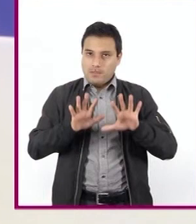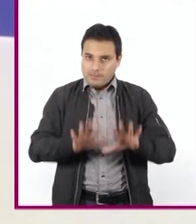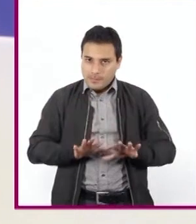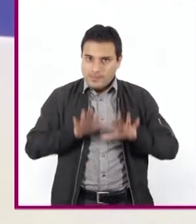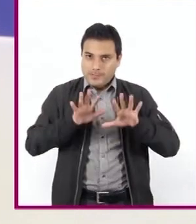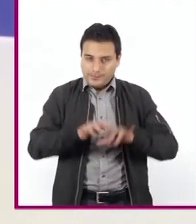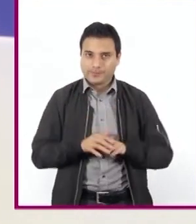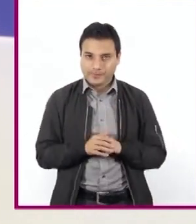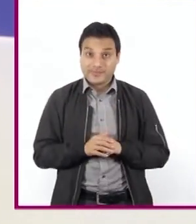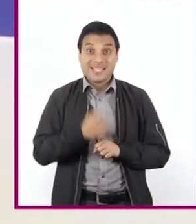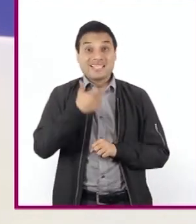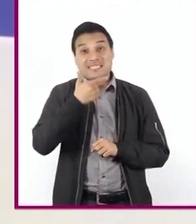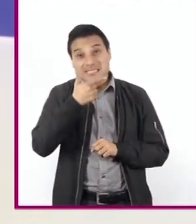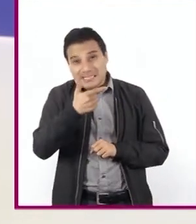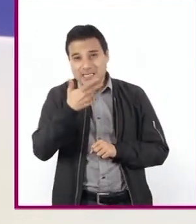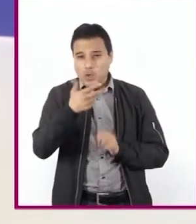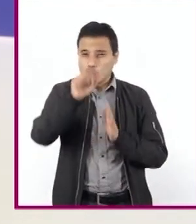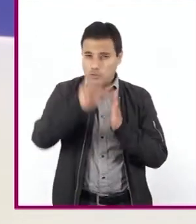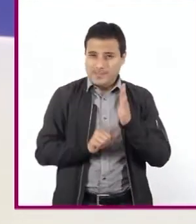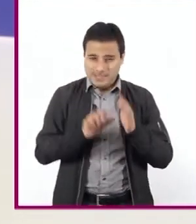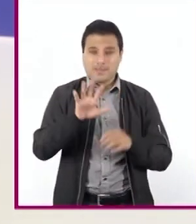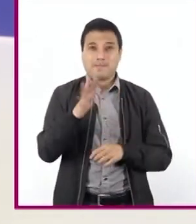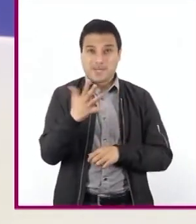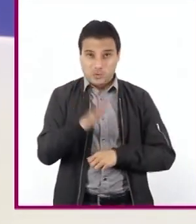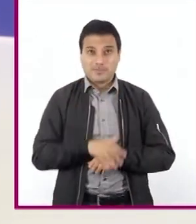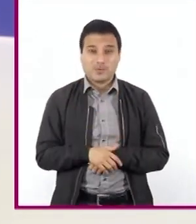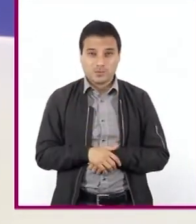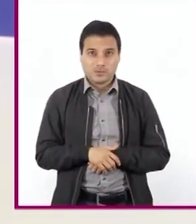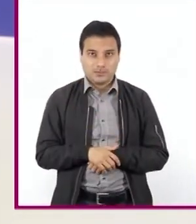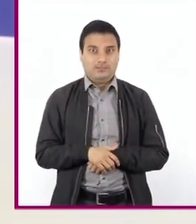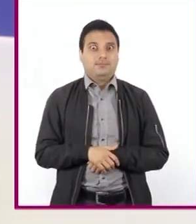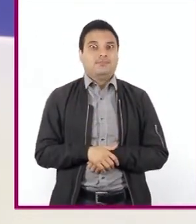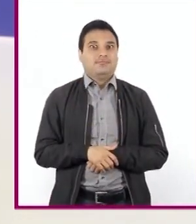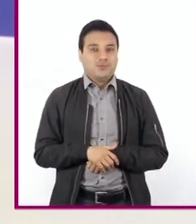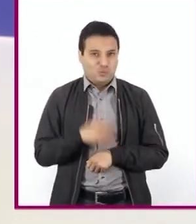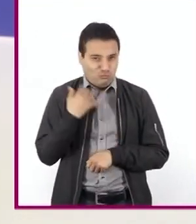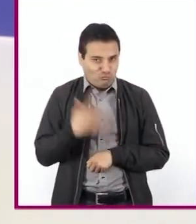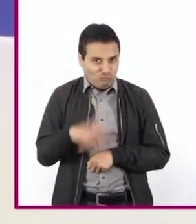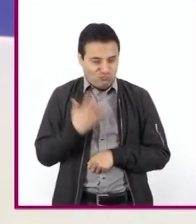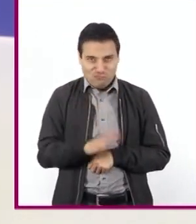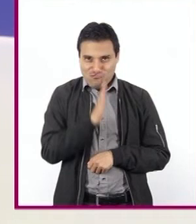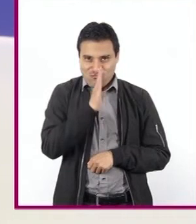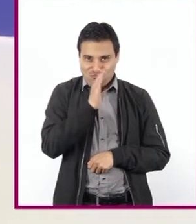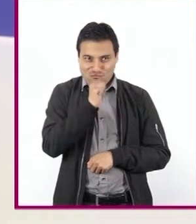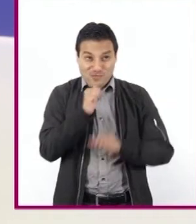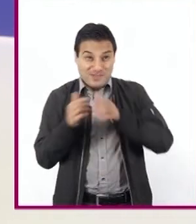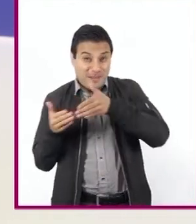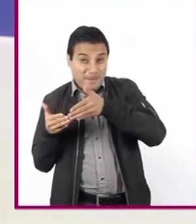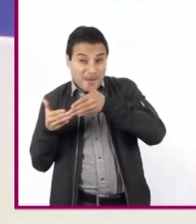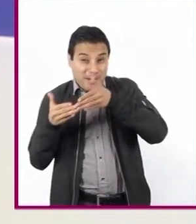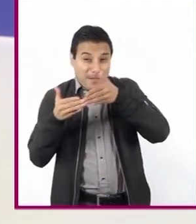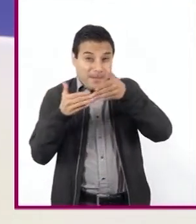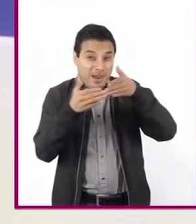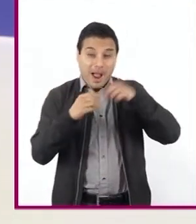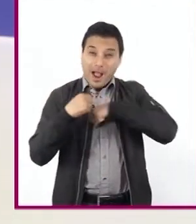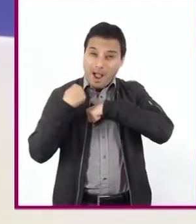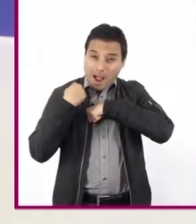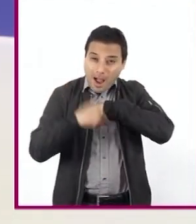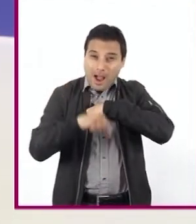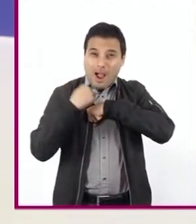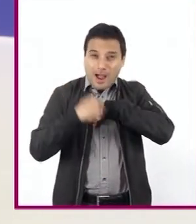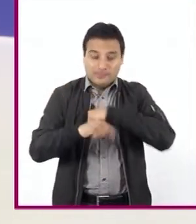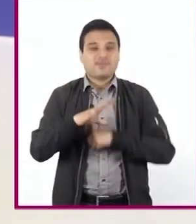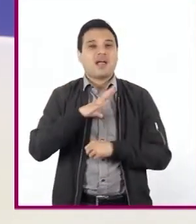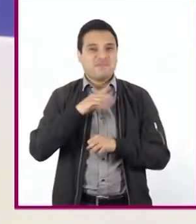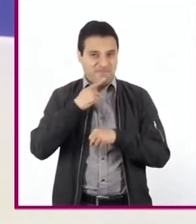llevaba entre 7 y 8 meses. Sin duda, era un viaje largo y lleno de peligros por los